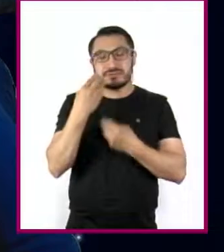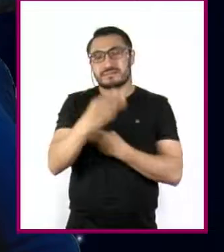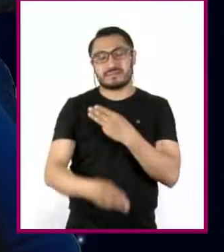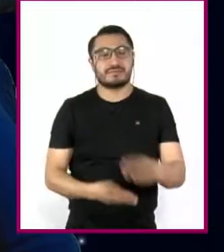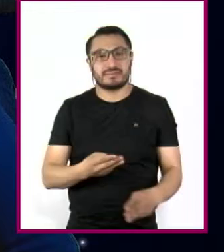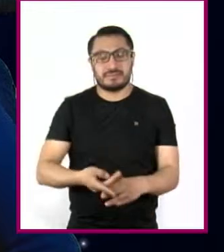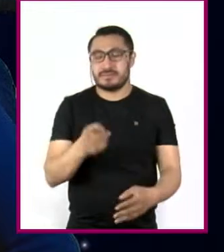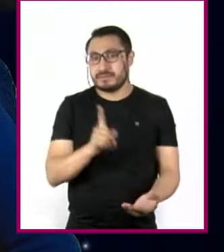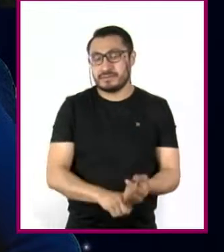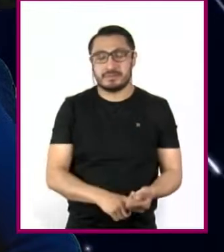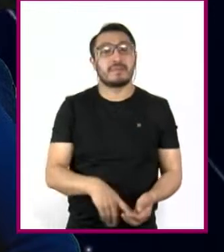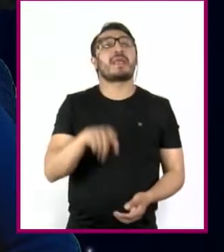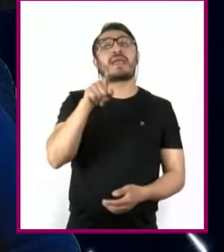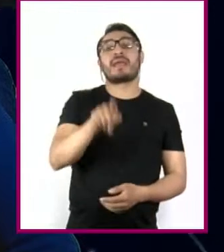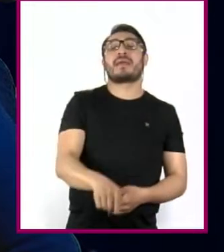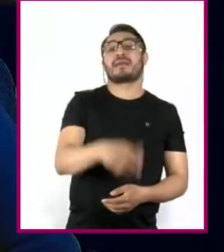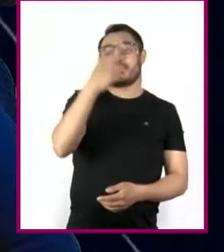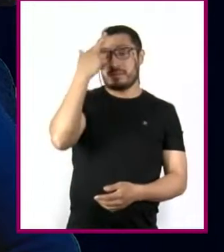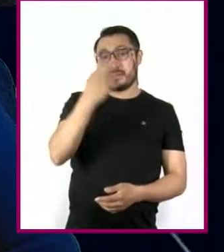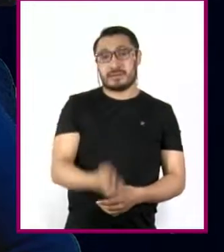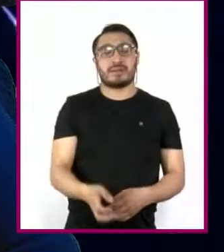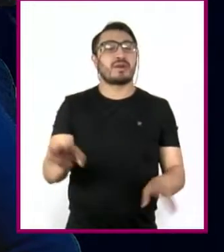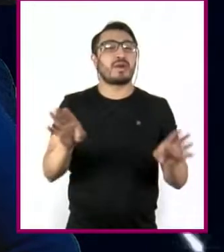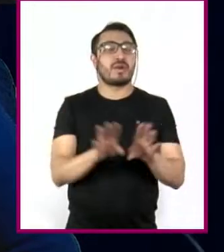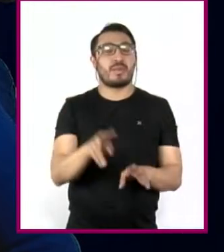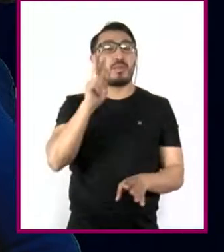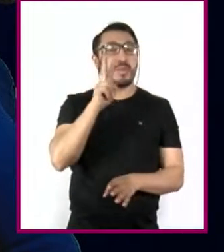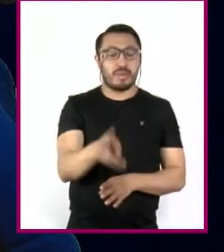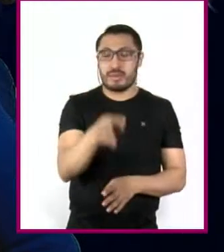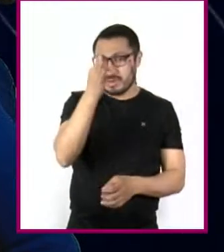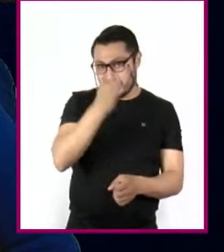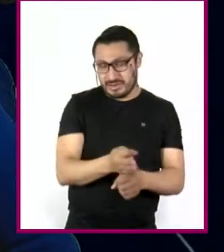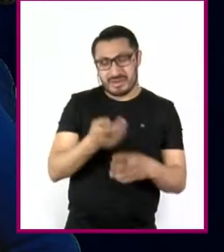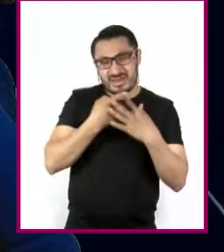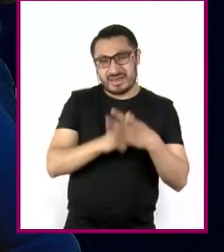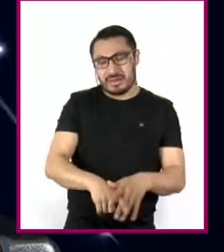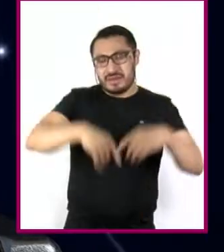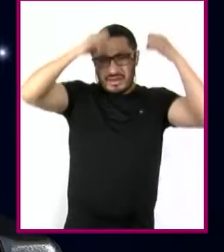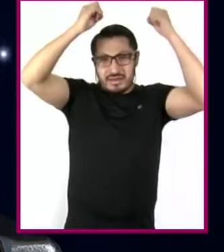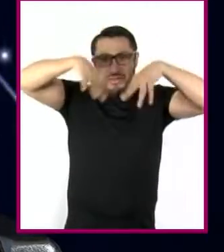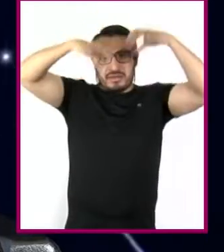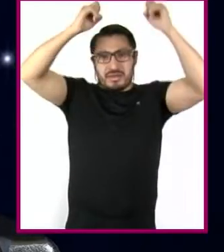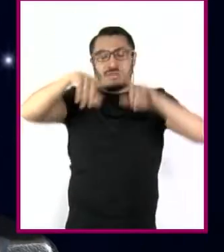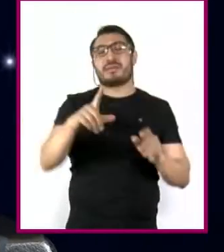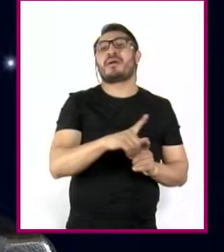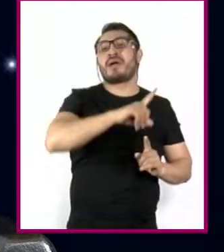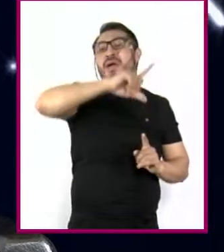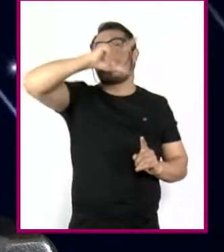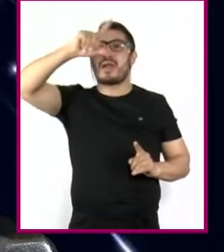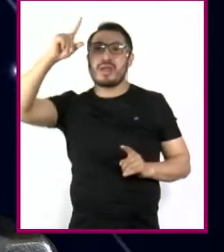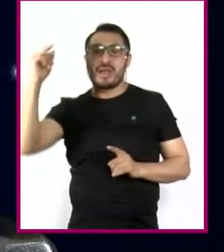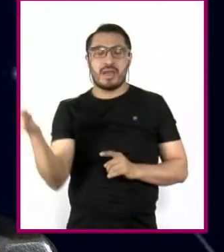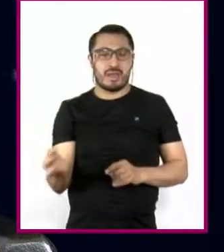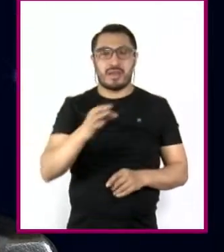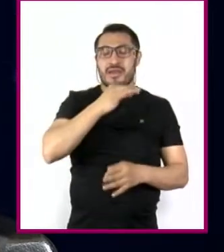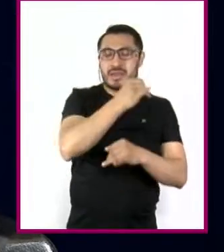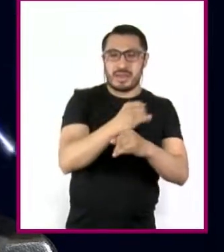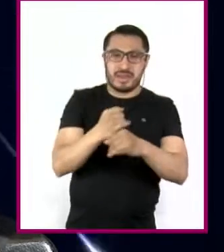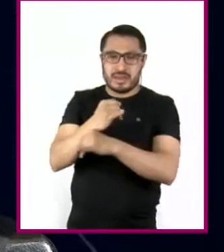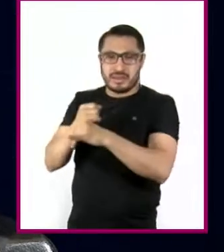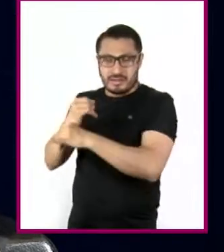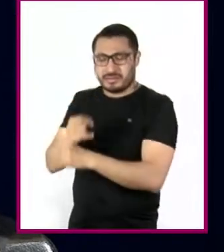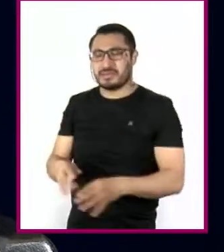crees? Tienes razón. ¿Qué te parece si en lo que empieza la lluvia de estrellas nos ponemos a investigar un poco sobre